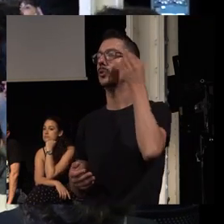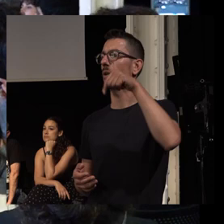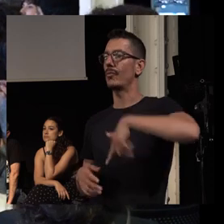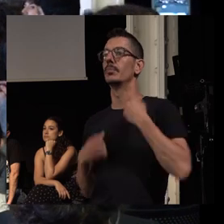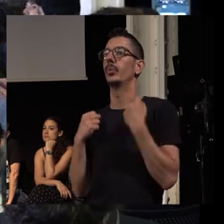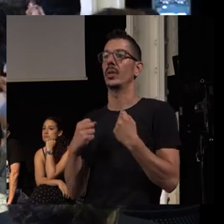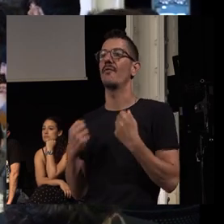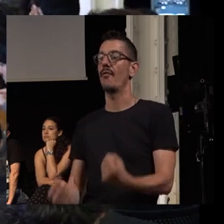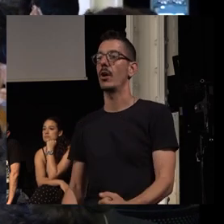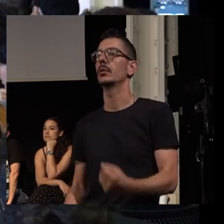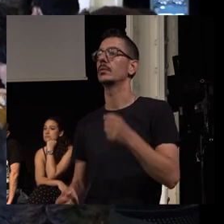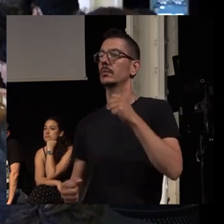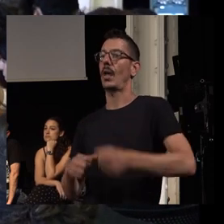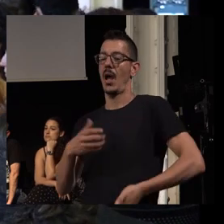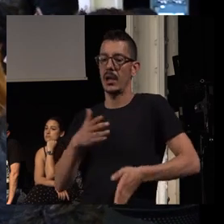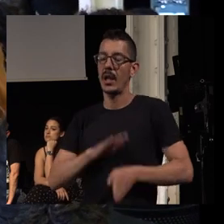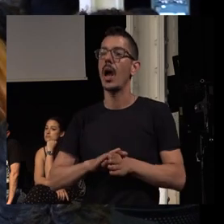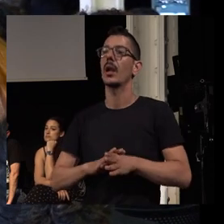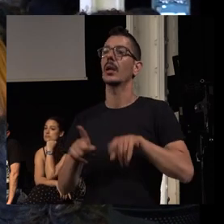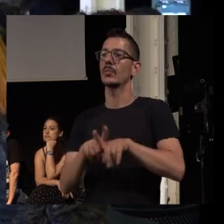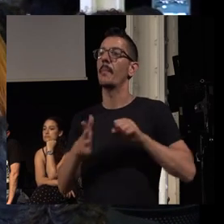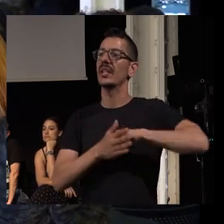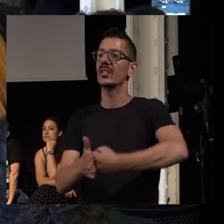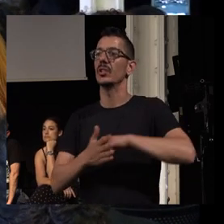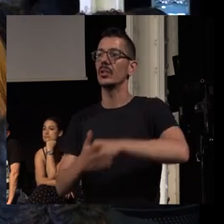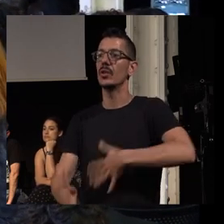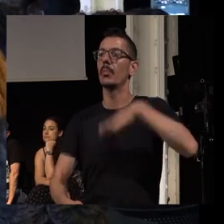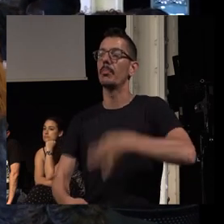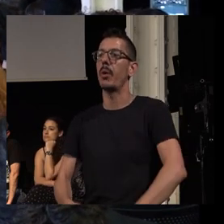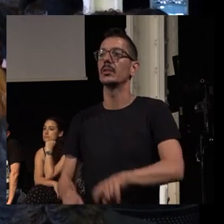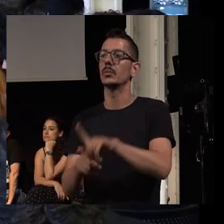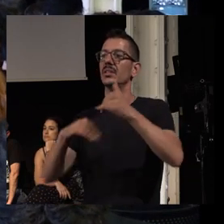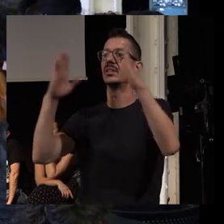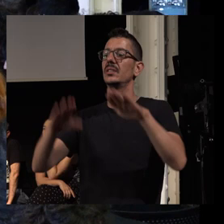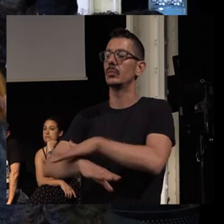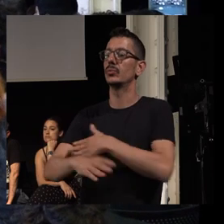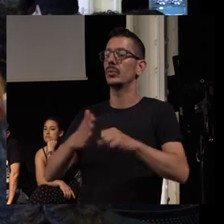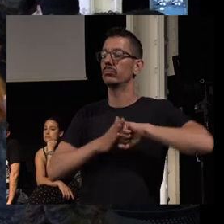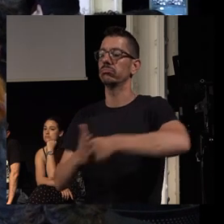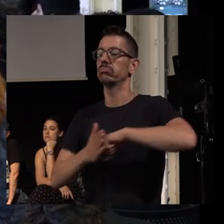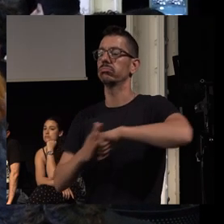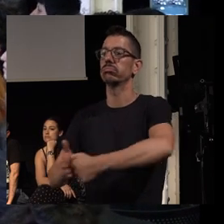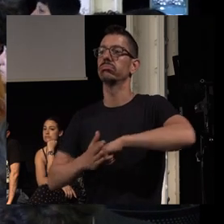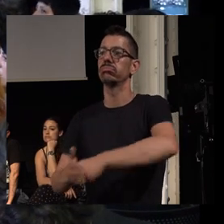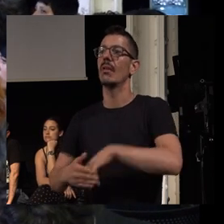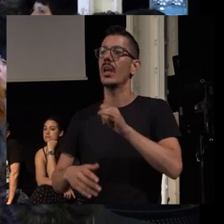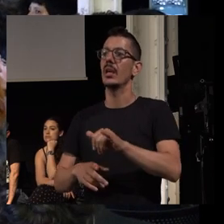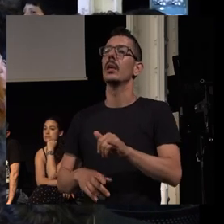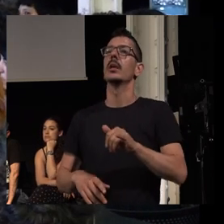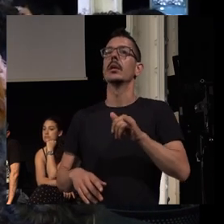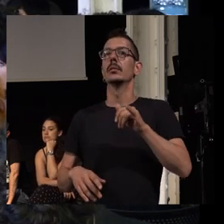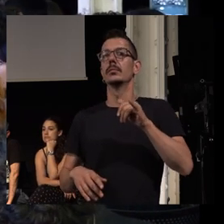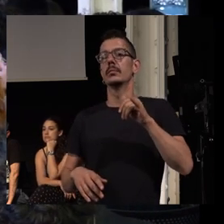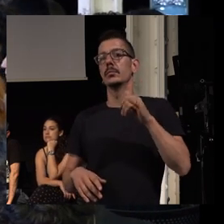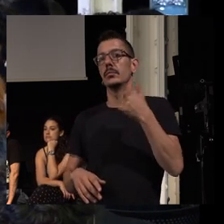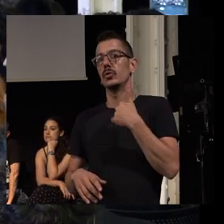potente que se pueda seguir ejerciendo como esa presión hacia la institución y que de alguna forma se siga dando caña ahí, pero